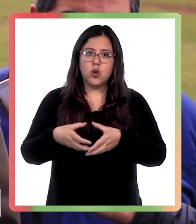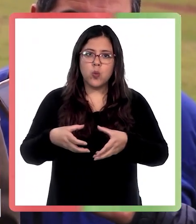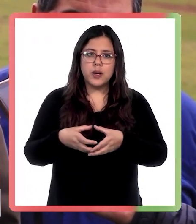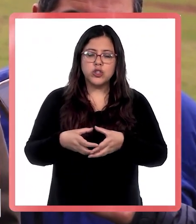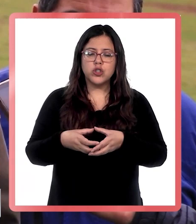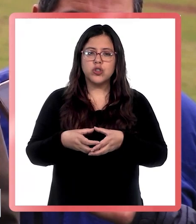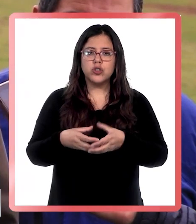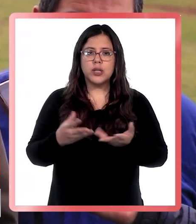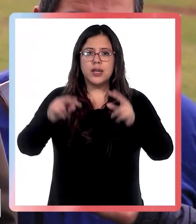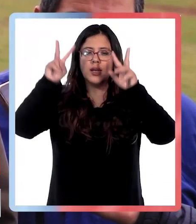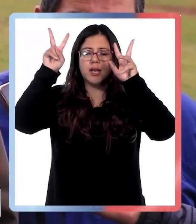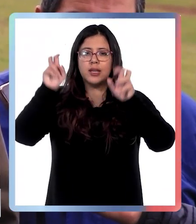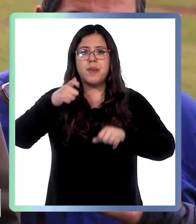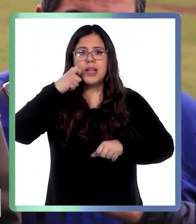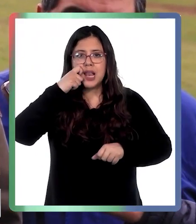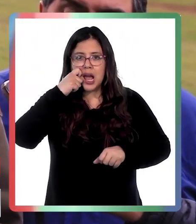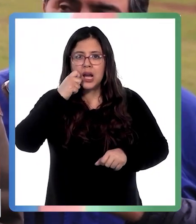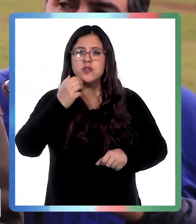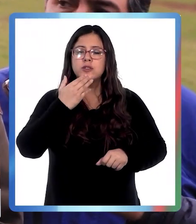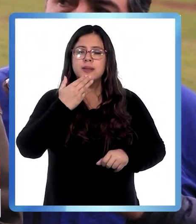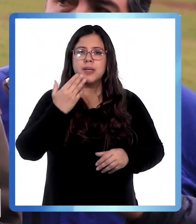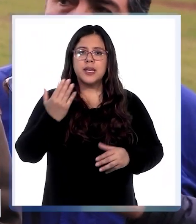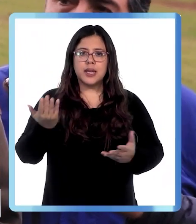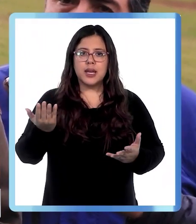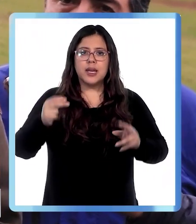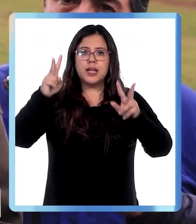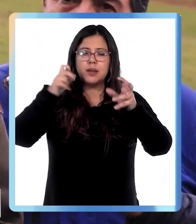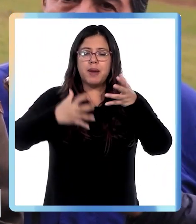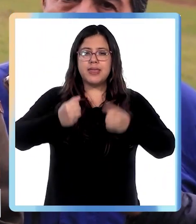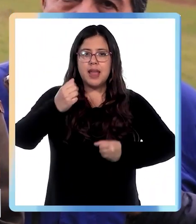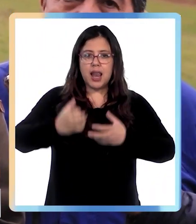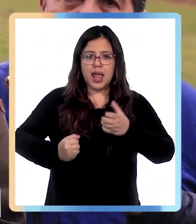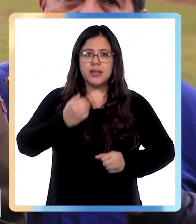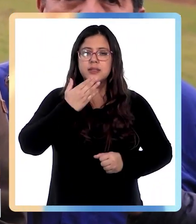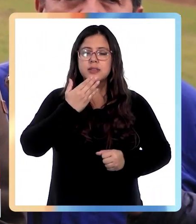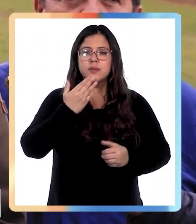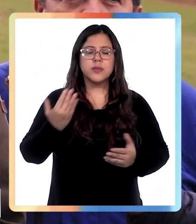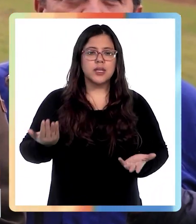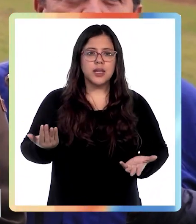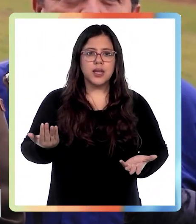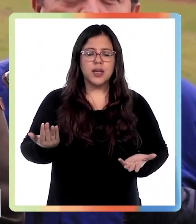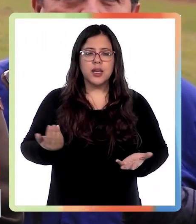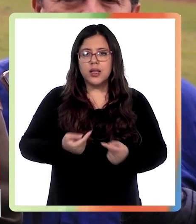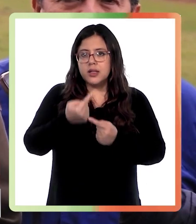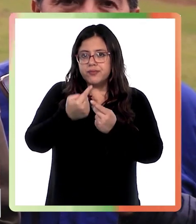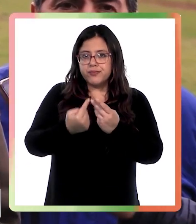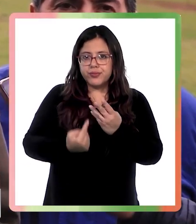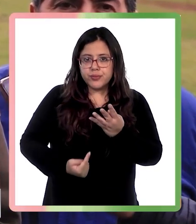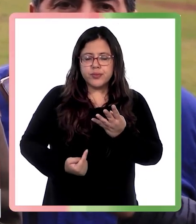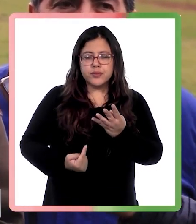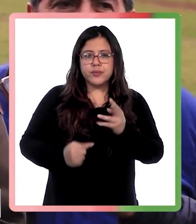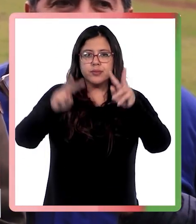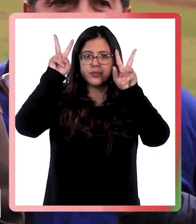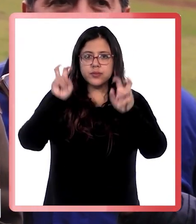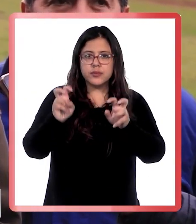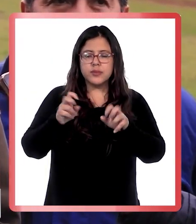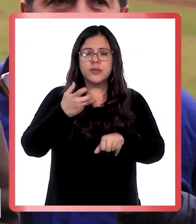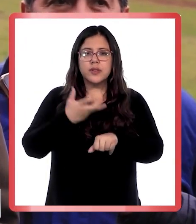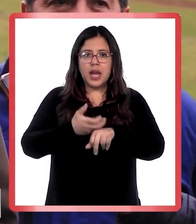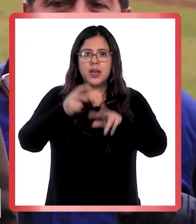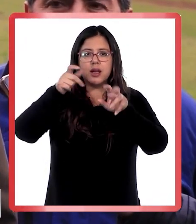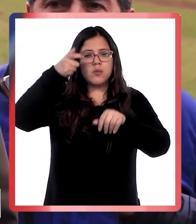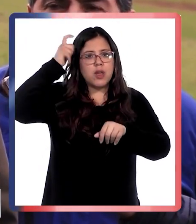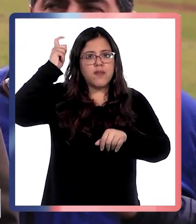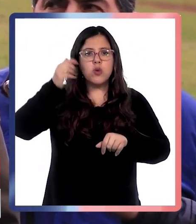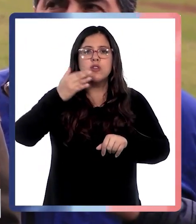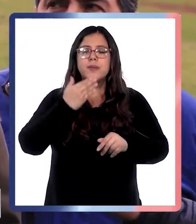corporación no solamente el tema de la carne sino también el tema lechero y el tema de todas la los rubros que que componen el